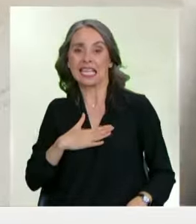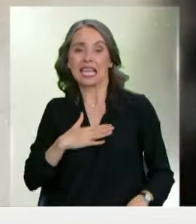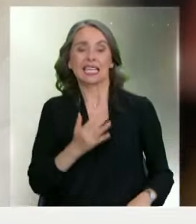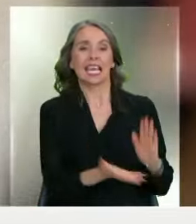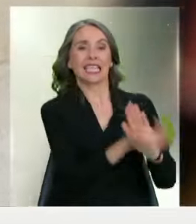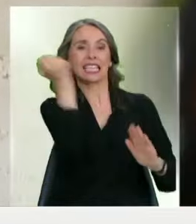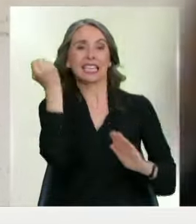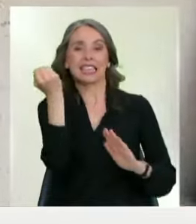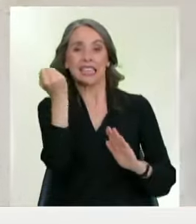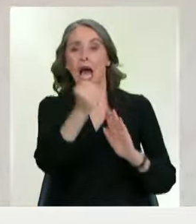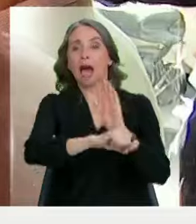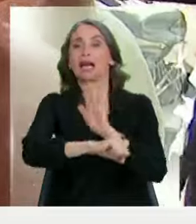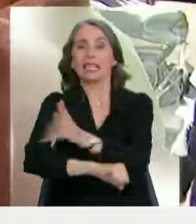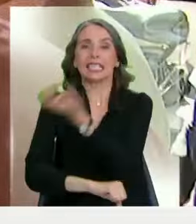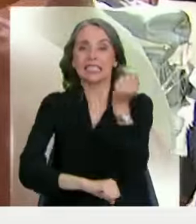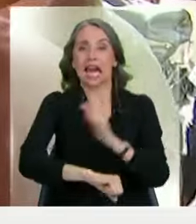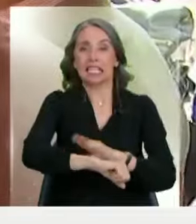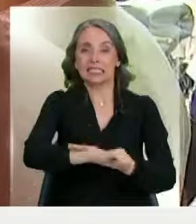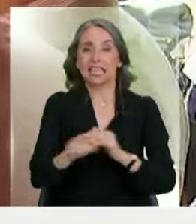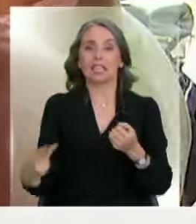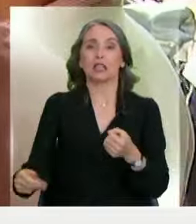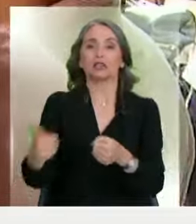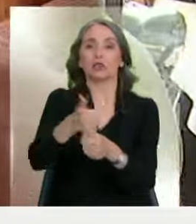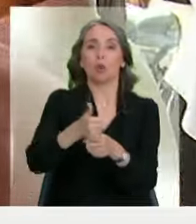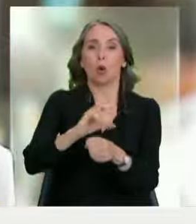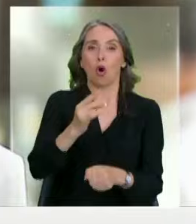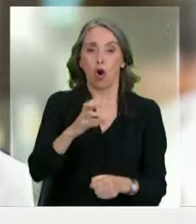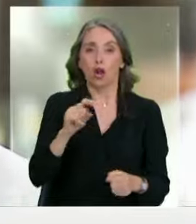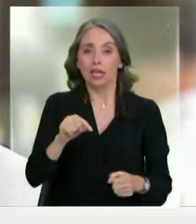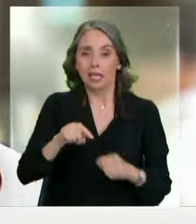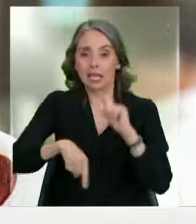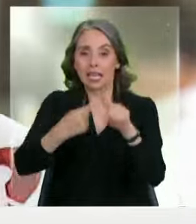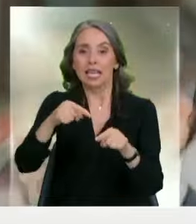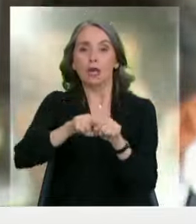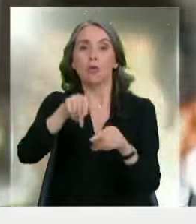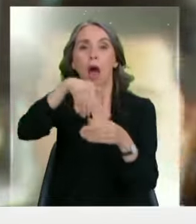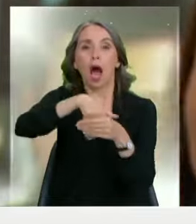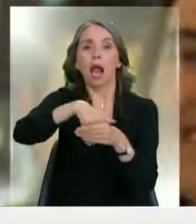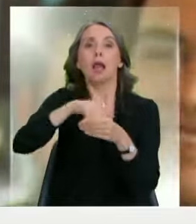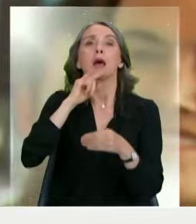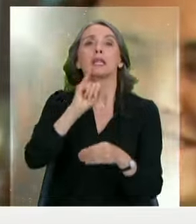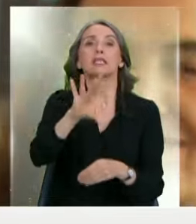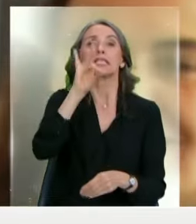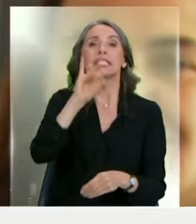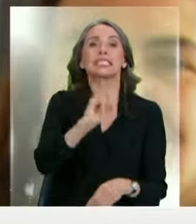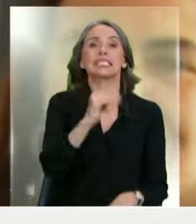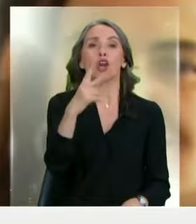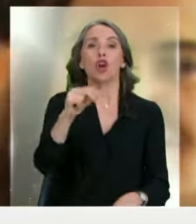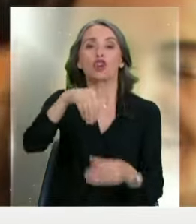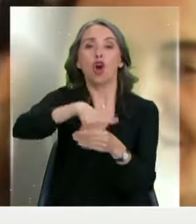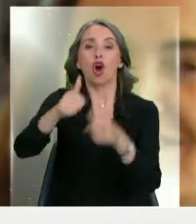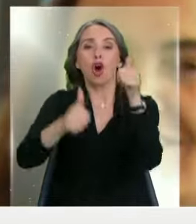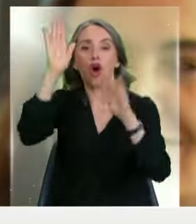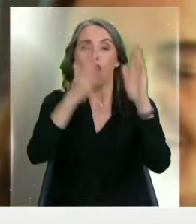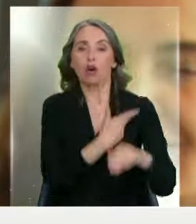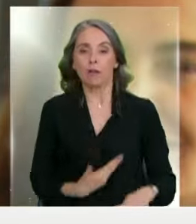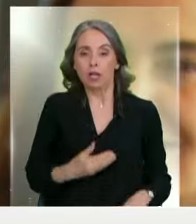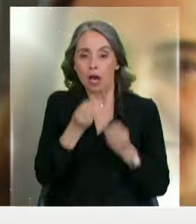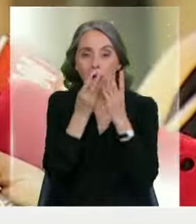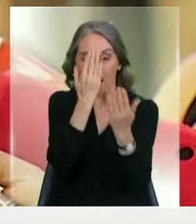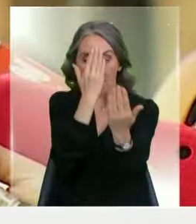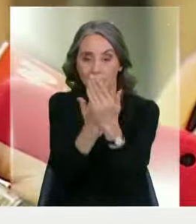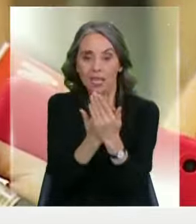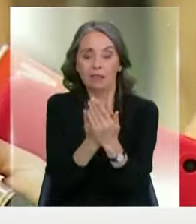la izquierda este emblemático puesto. Esto se va a transformar en un plebiscito al gobierno. Digamos las cosas por su nombre. La verdad siempre de frente, dejemos de